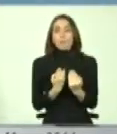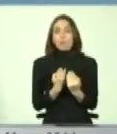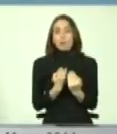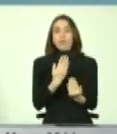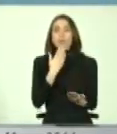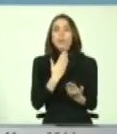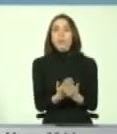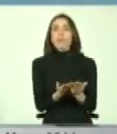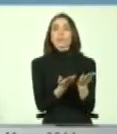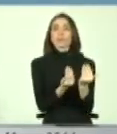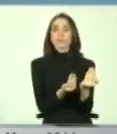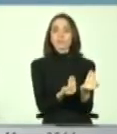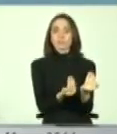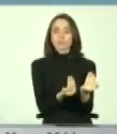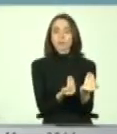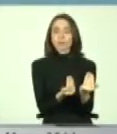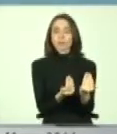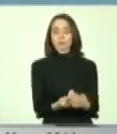necesitemos